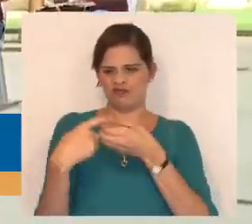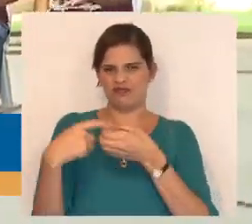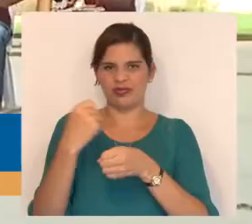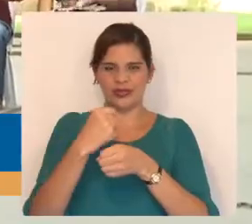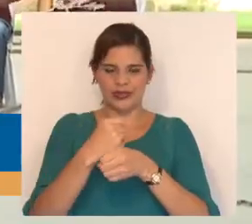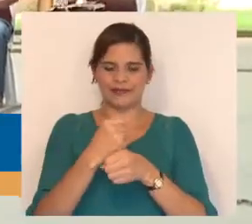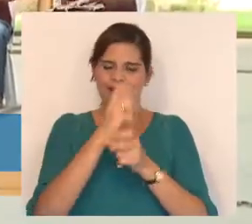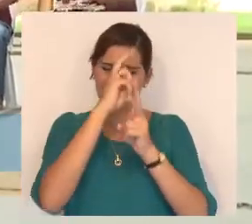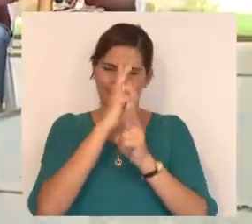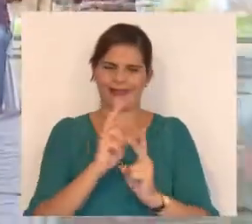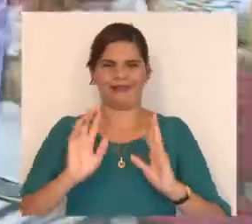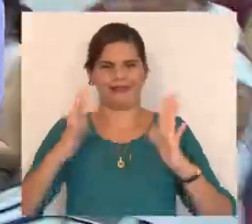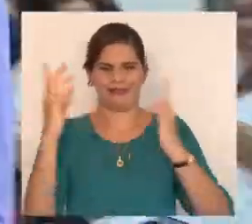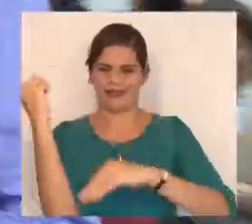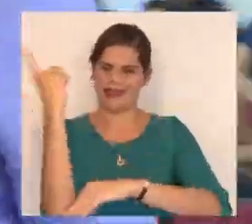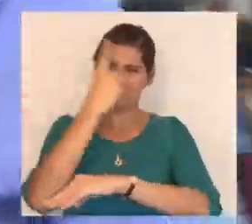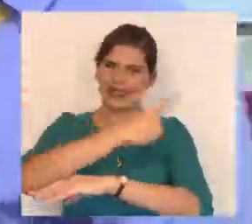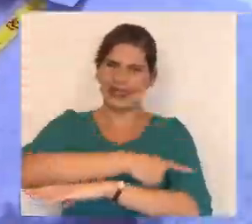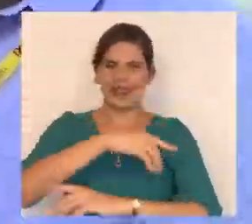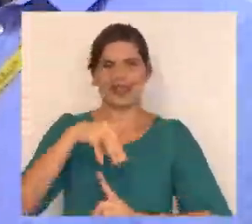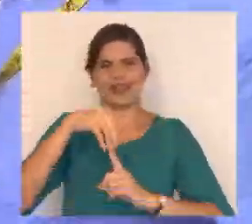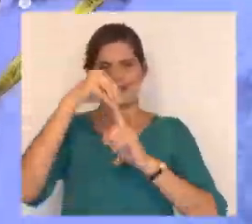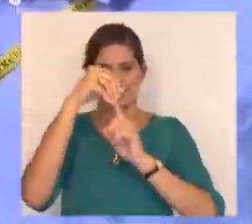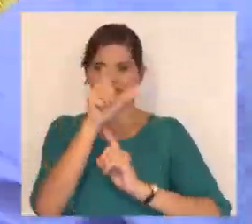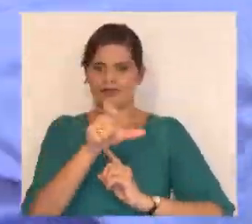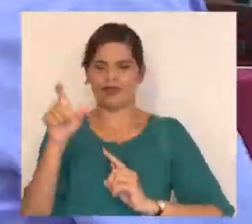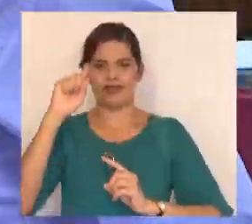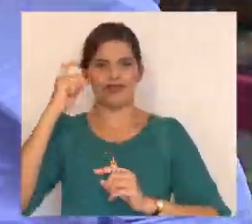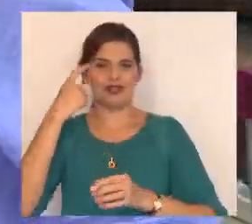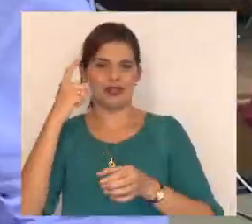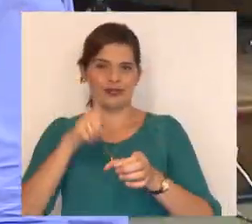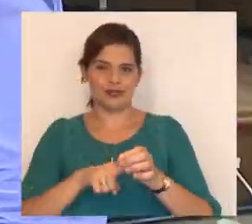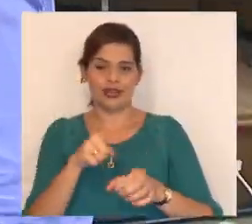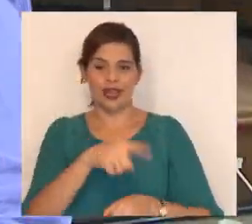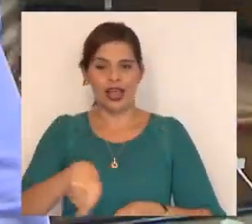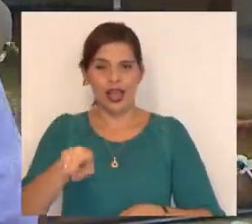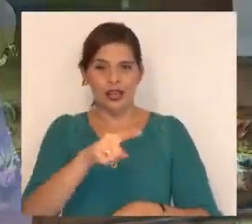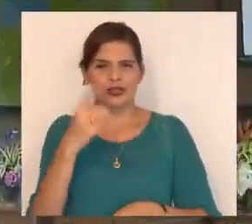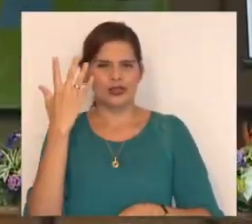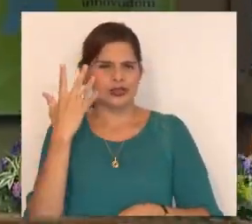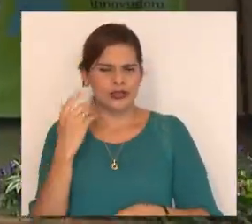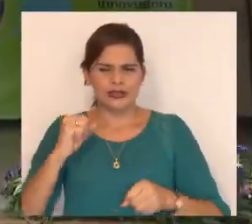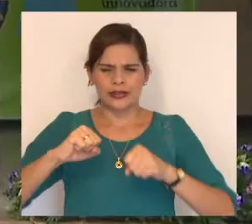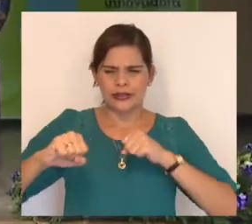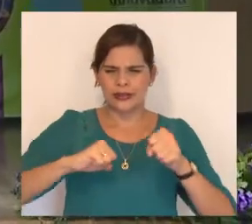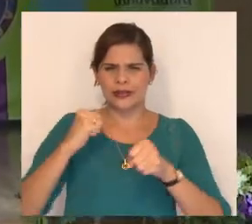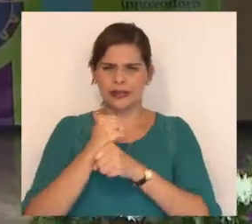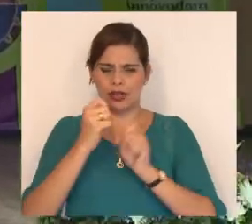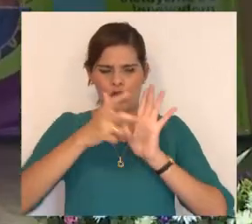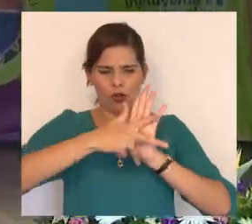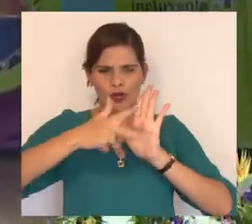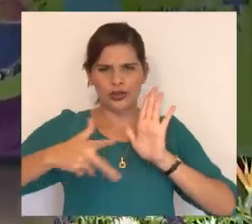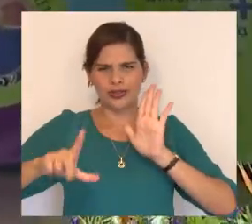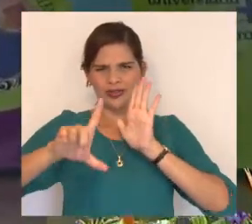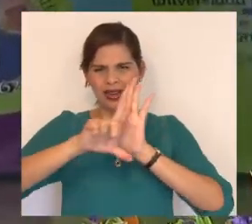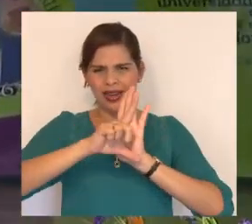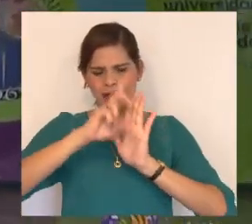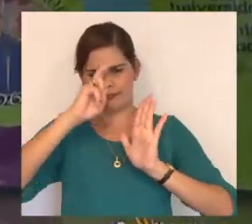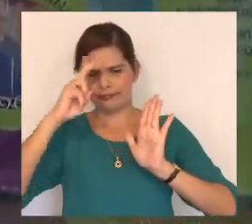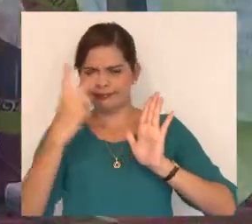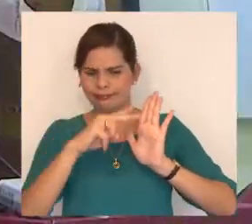Público como evento que busca reconocer y exaltar la labor de quienes diariamente y con apego al marco constitucional y legal de